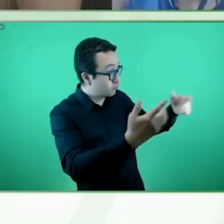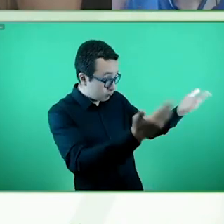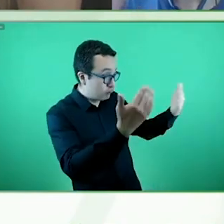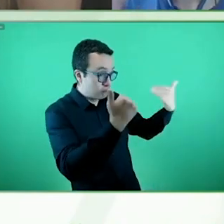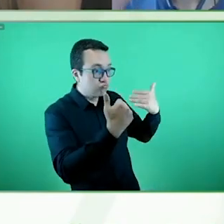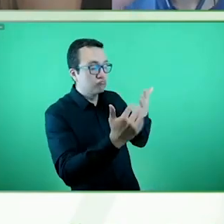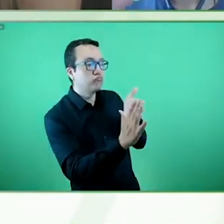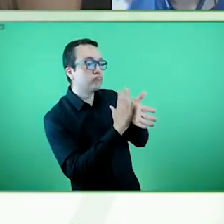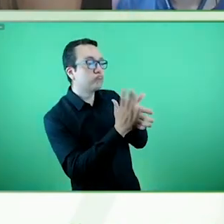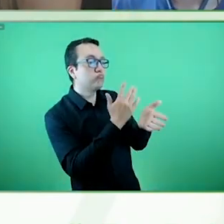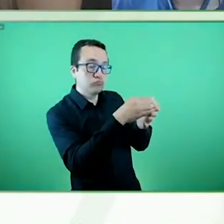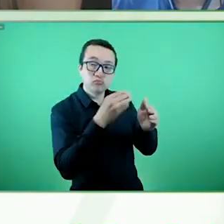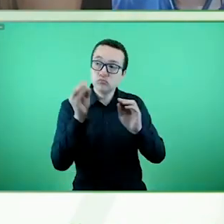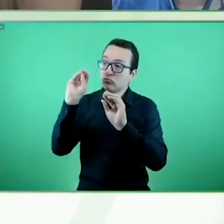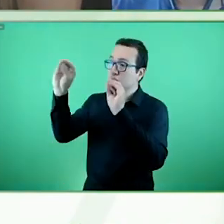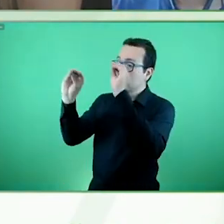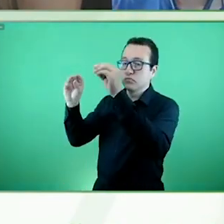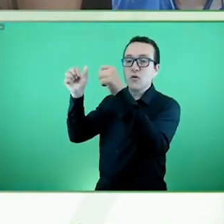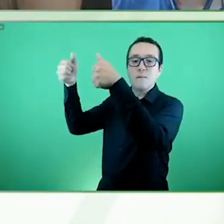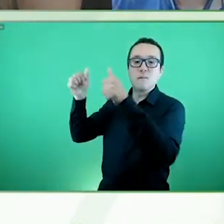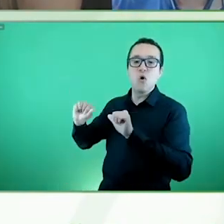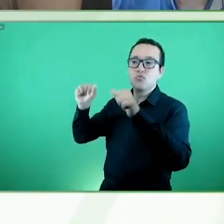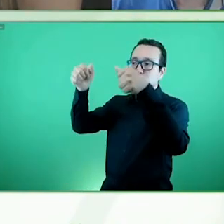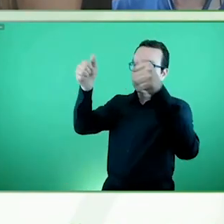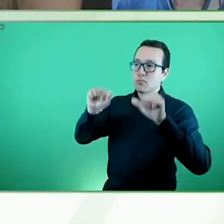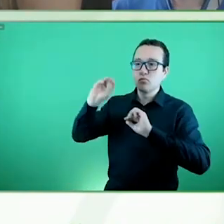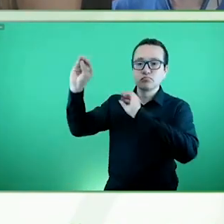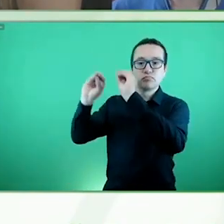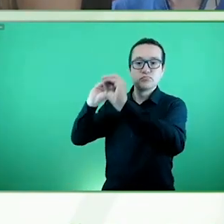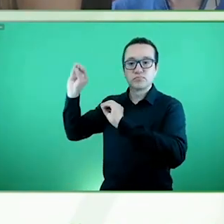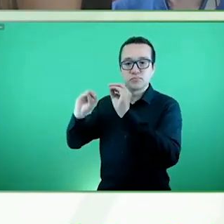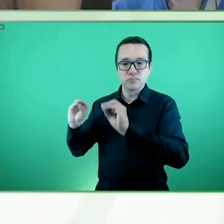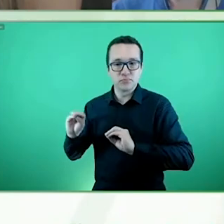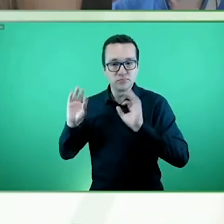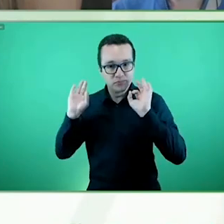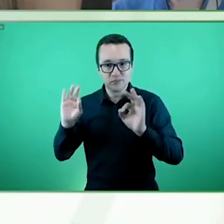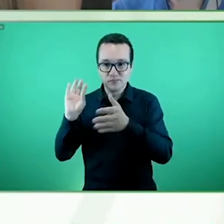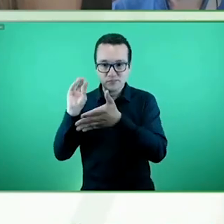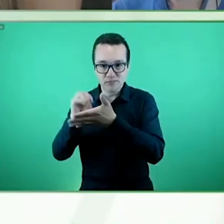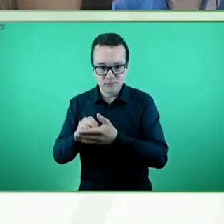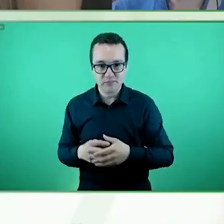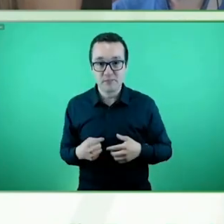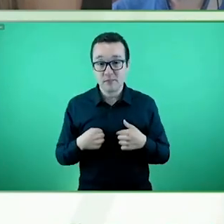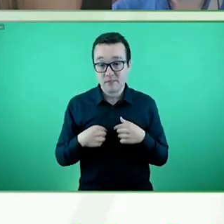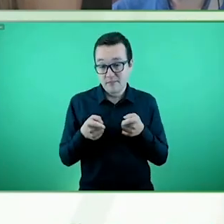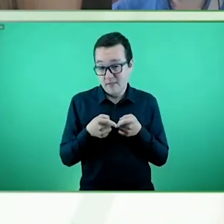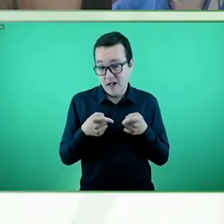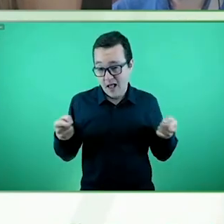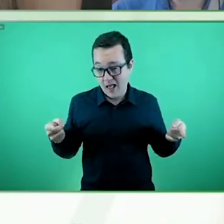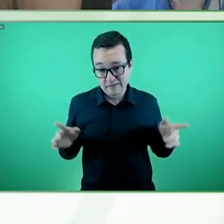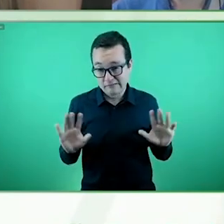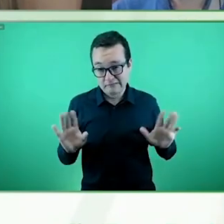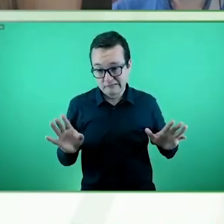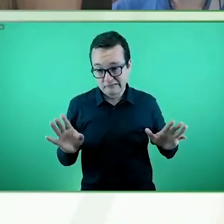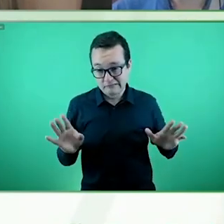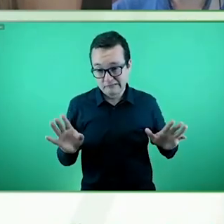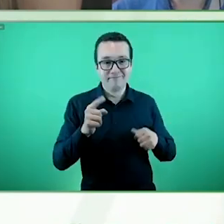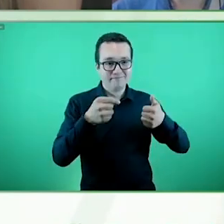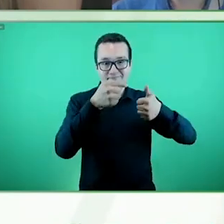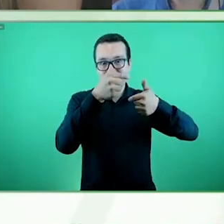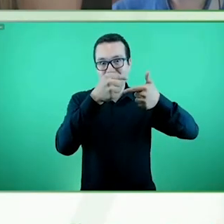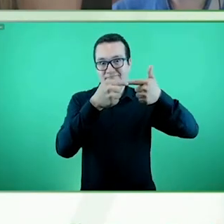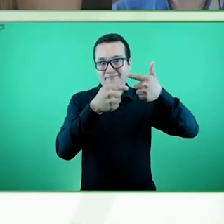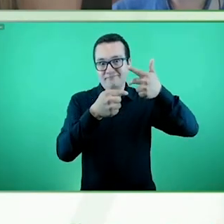comunidad. No quiero extenderme mucho porque los panelistas son bastantes. Y si